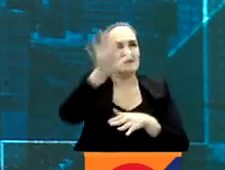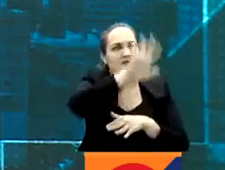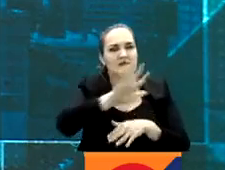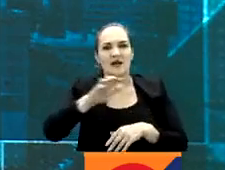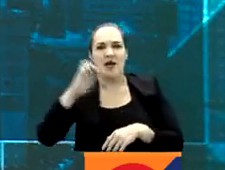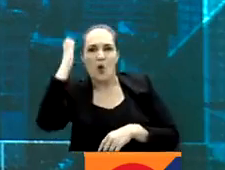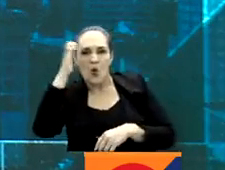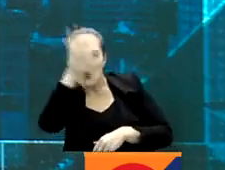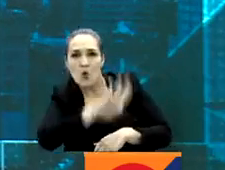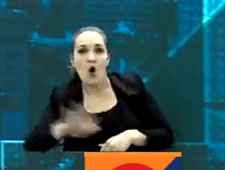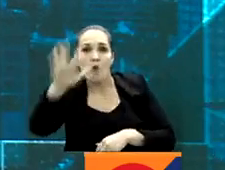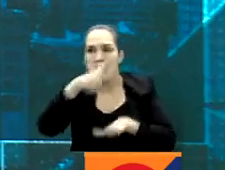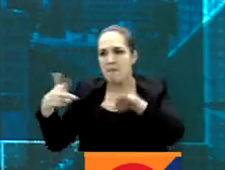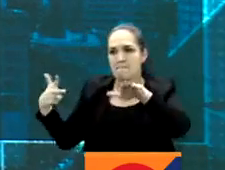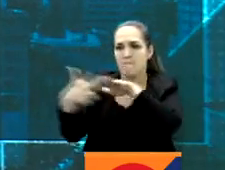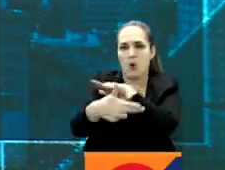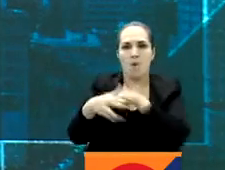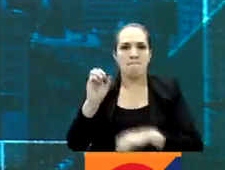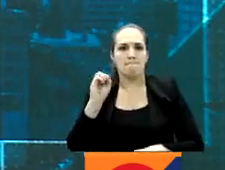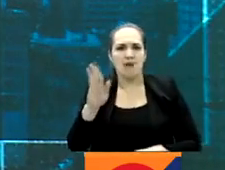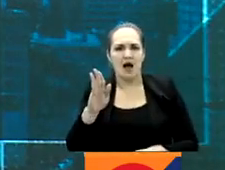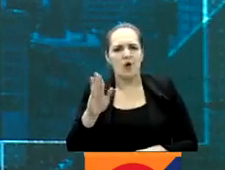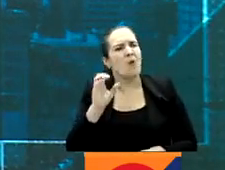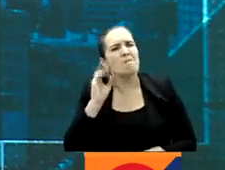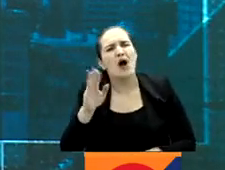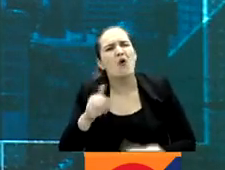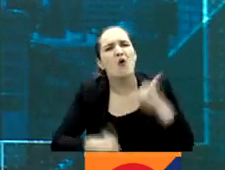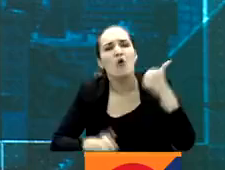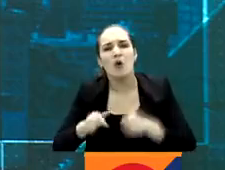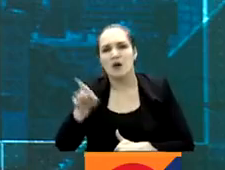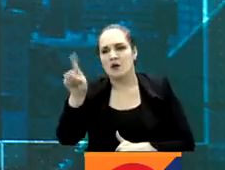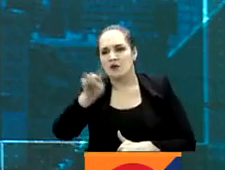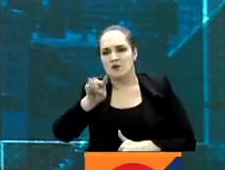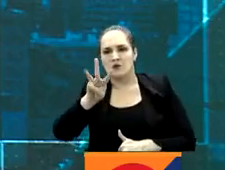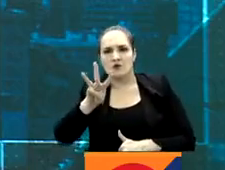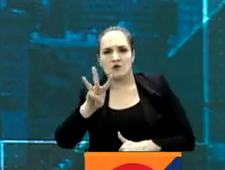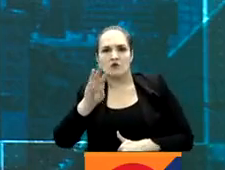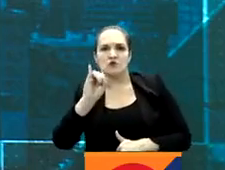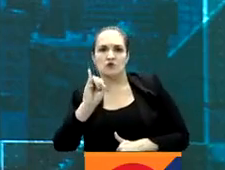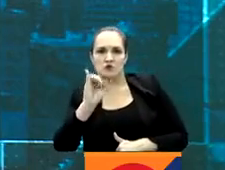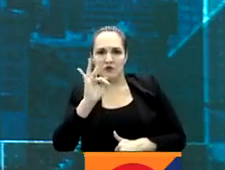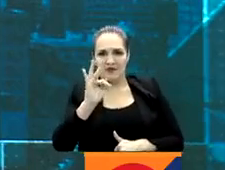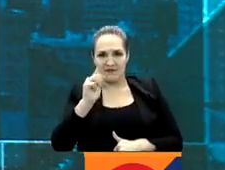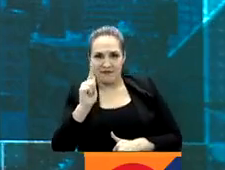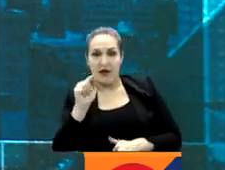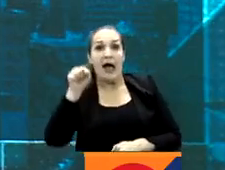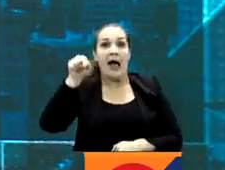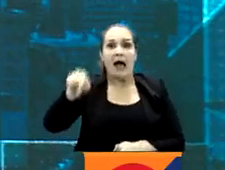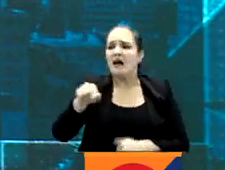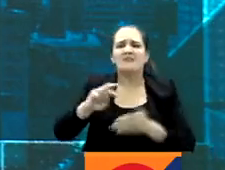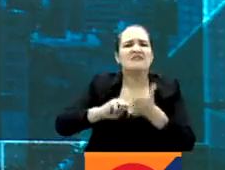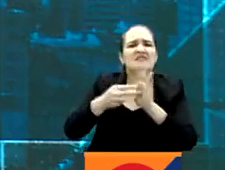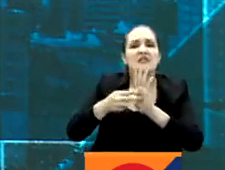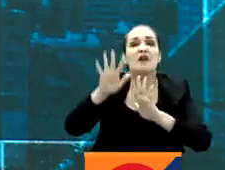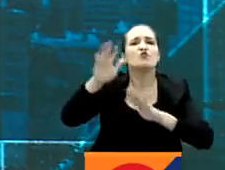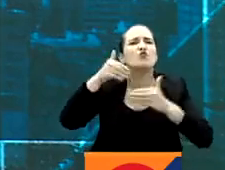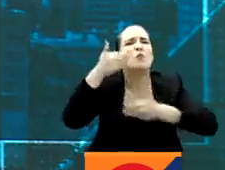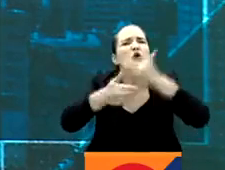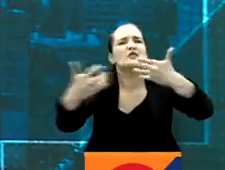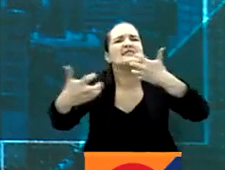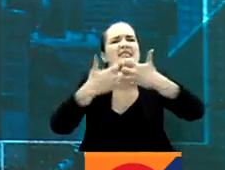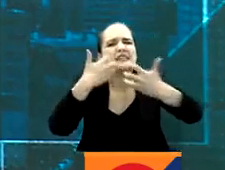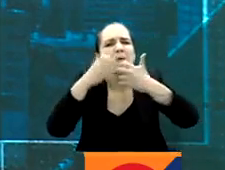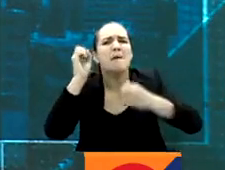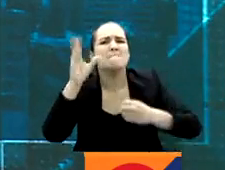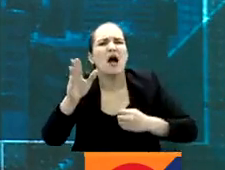SWIFT. Según especialistas, es una de las medidas más drásticas en materia financiera. Les contamos cómo funciona el sistema y